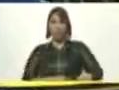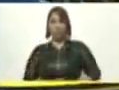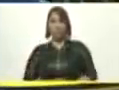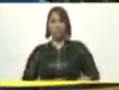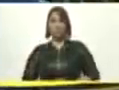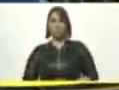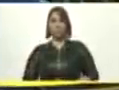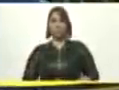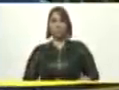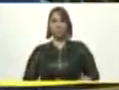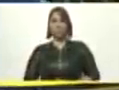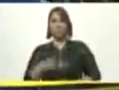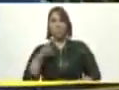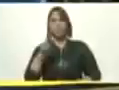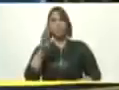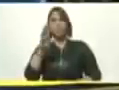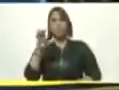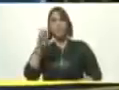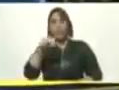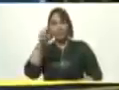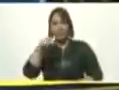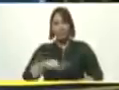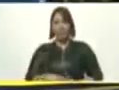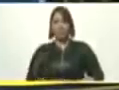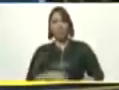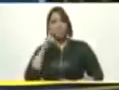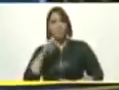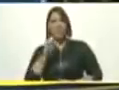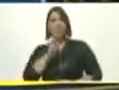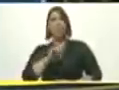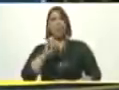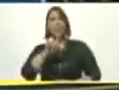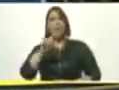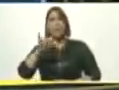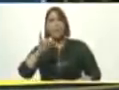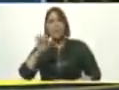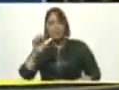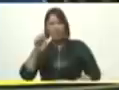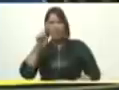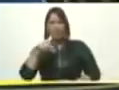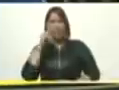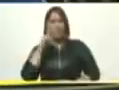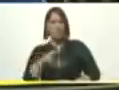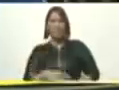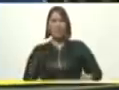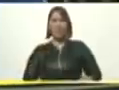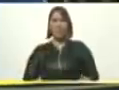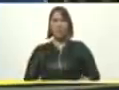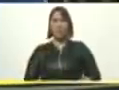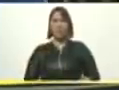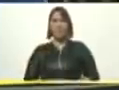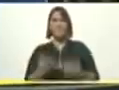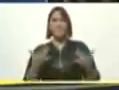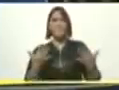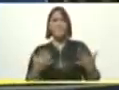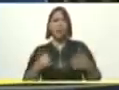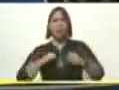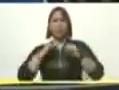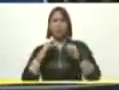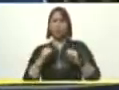a rubenia vía mano dura barreto